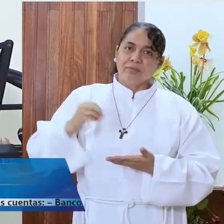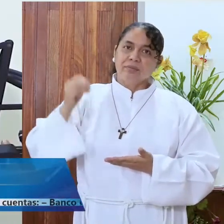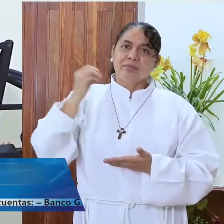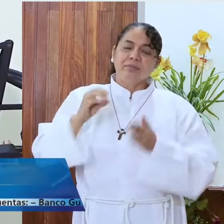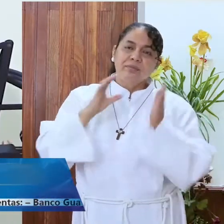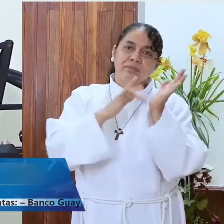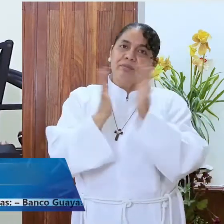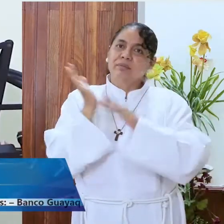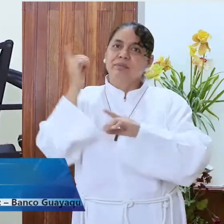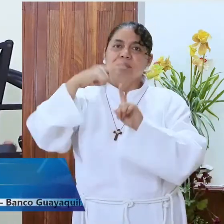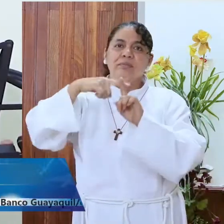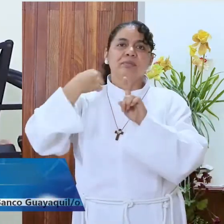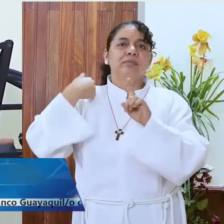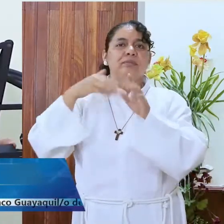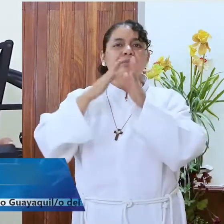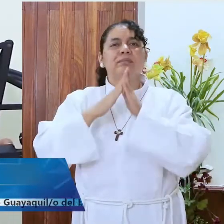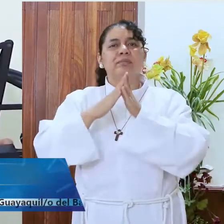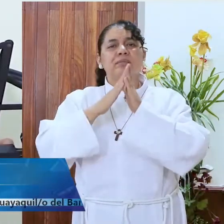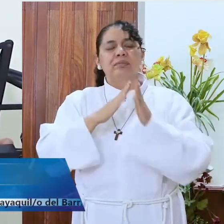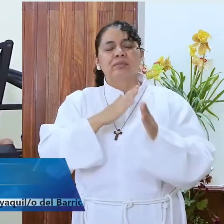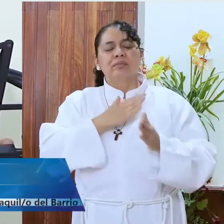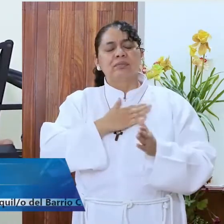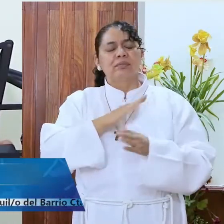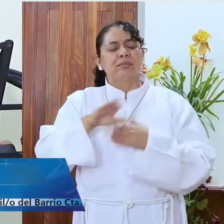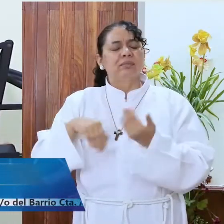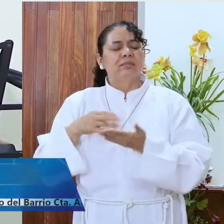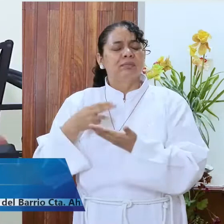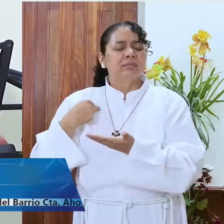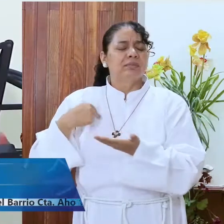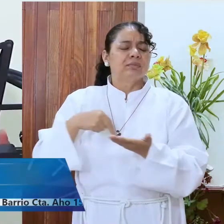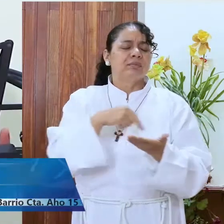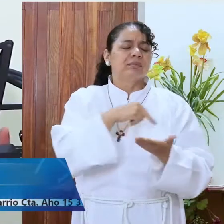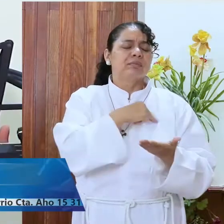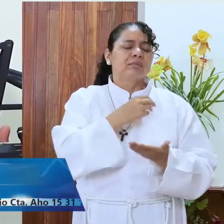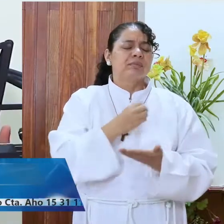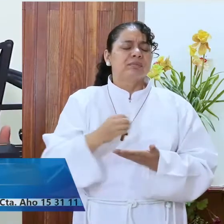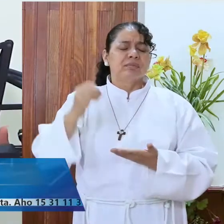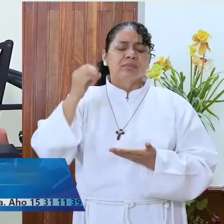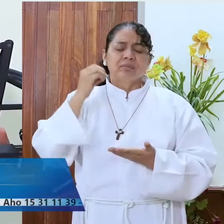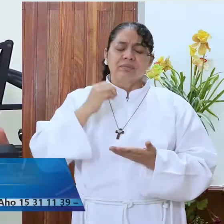cristo ten piedad de nosotros